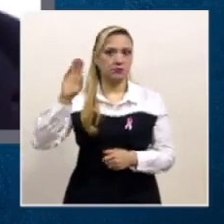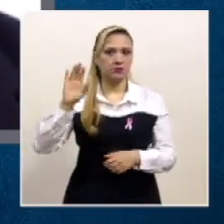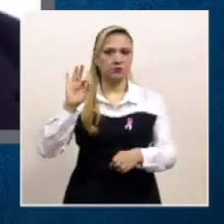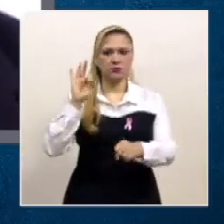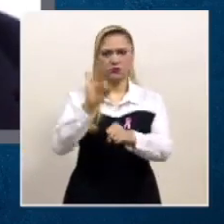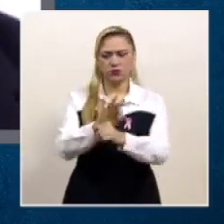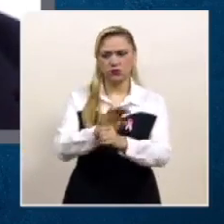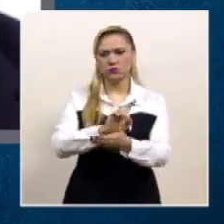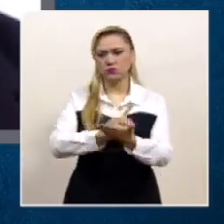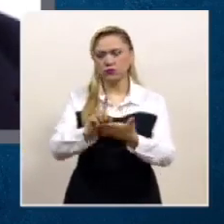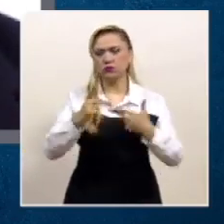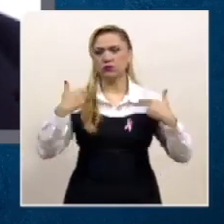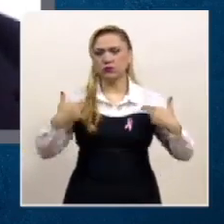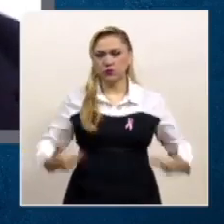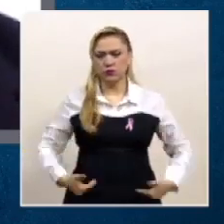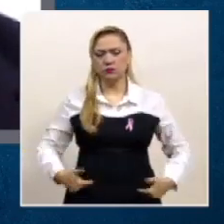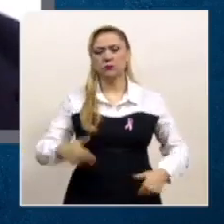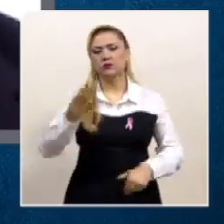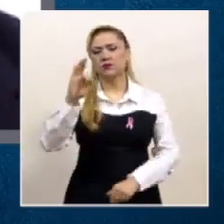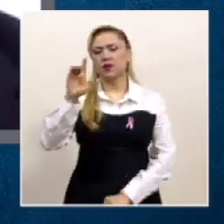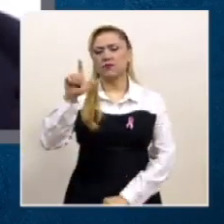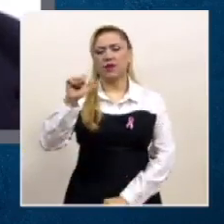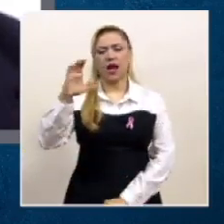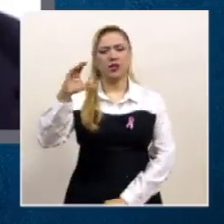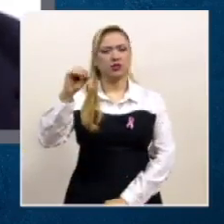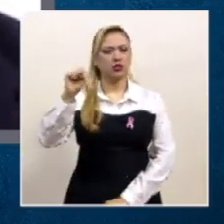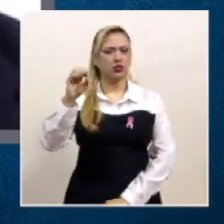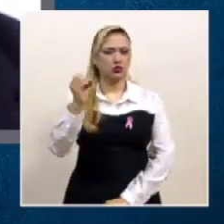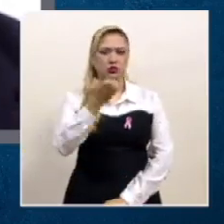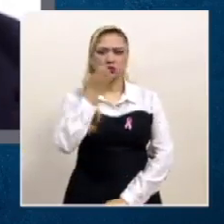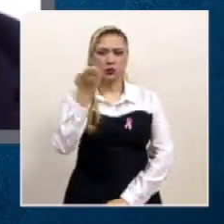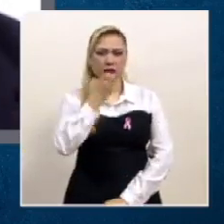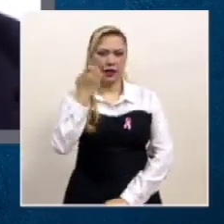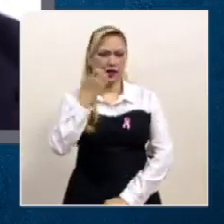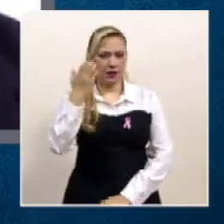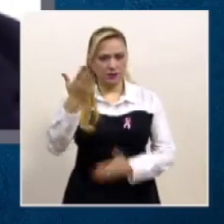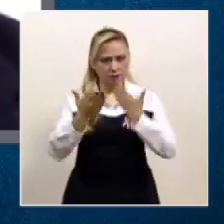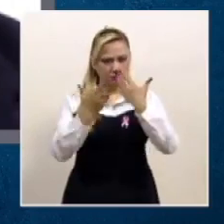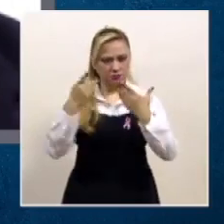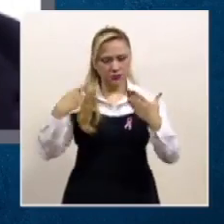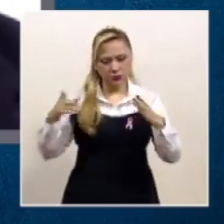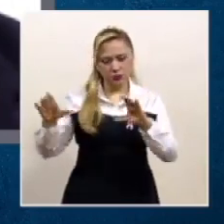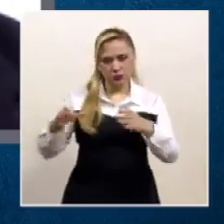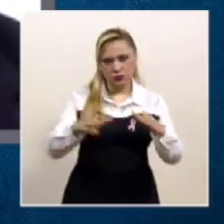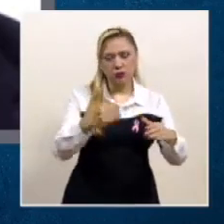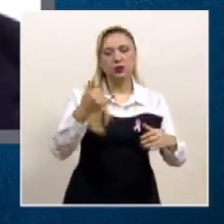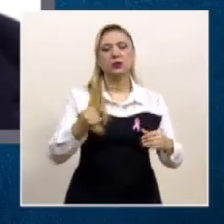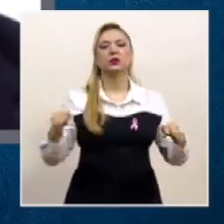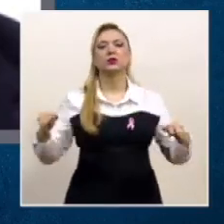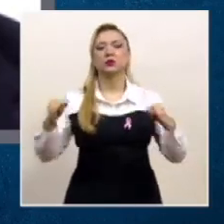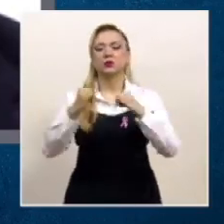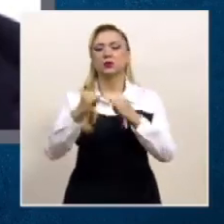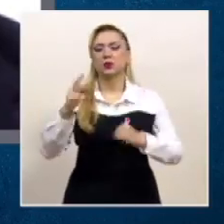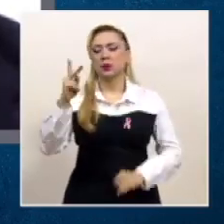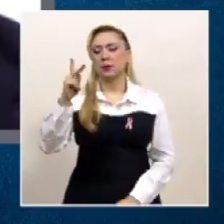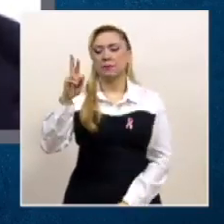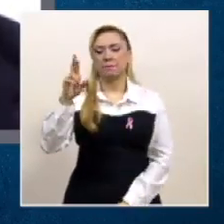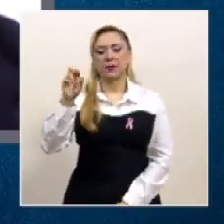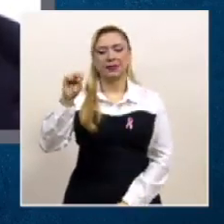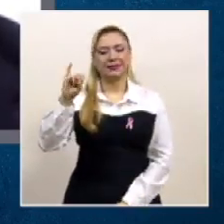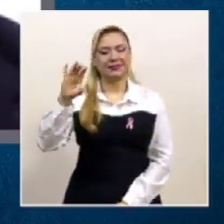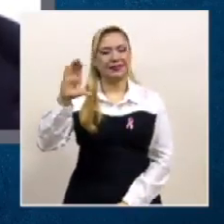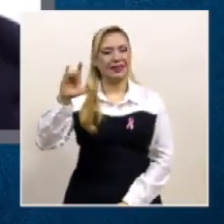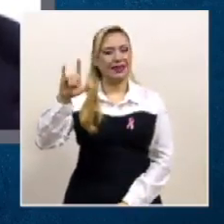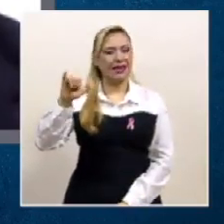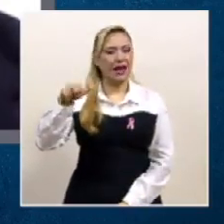Derechos Humanos y Democracia por la Flaxo, México, y maestra en Derecho Electoral por el Instituto Prisciliano Sánchez del Tribunal Electoral del